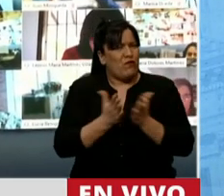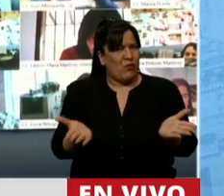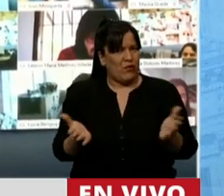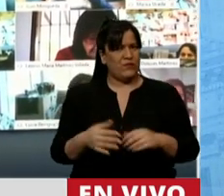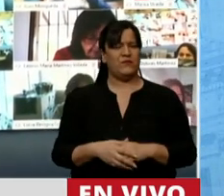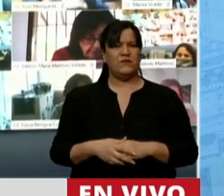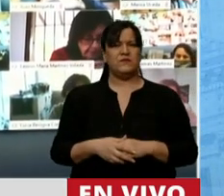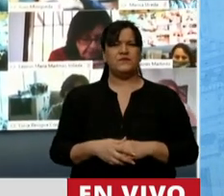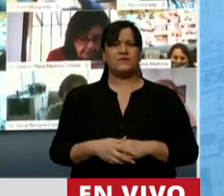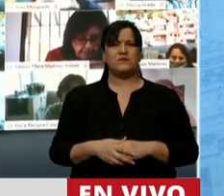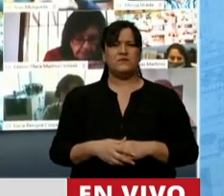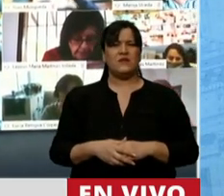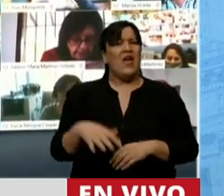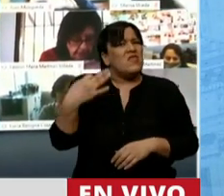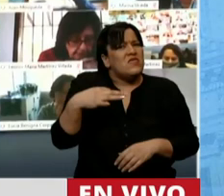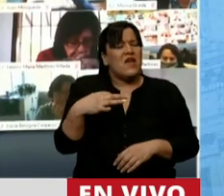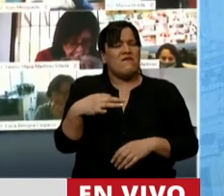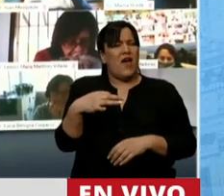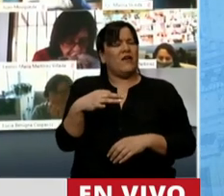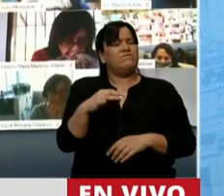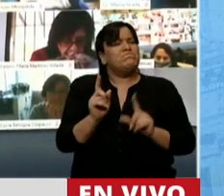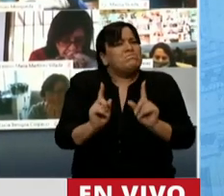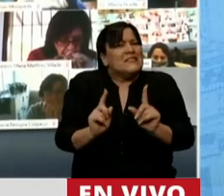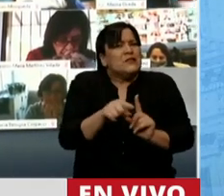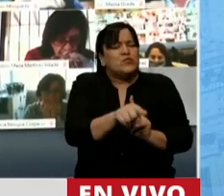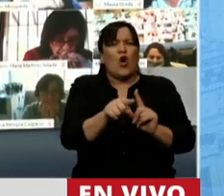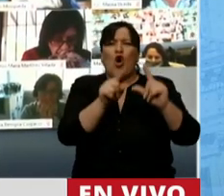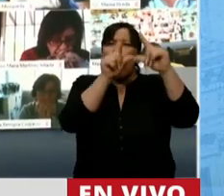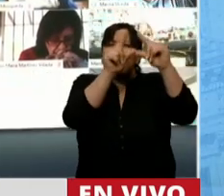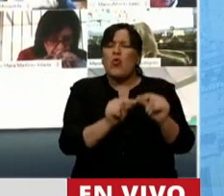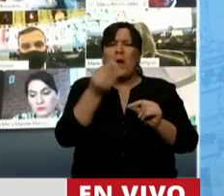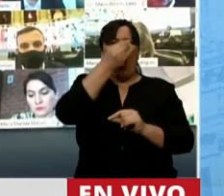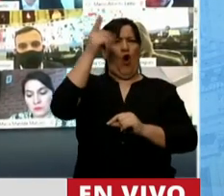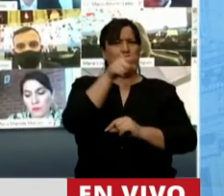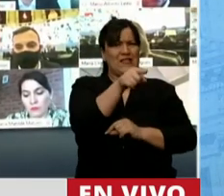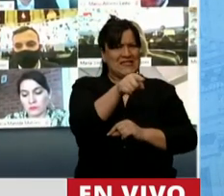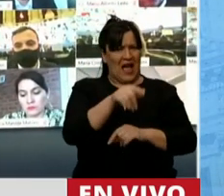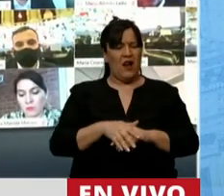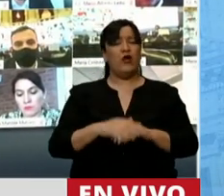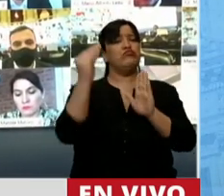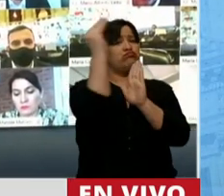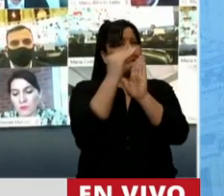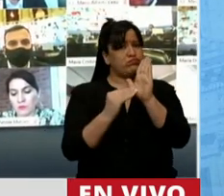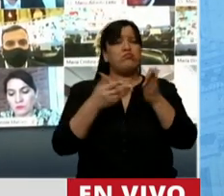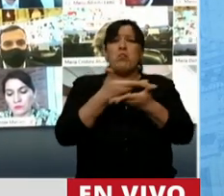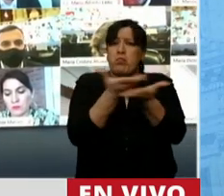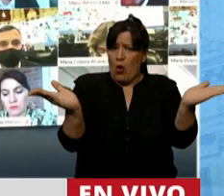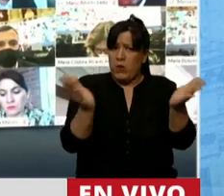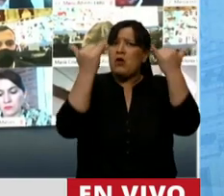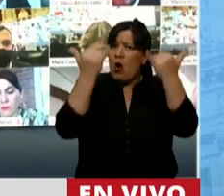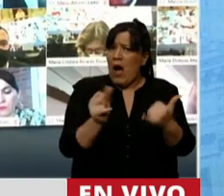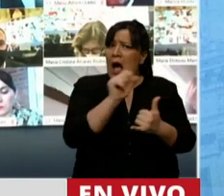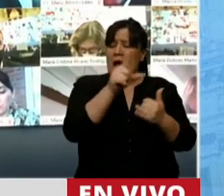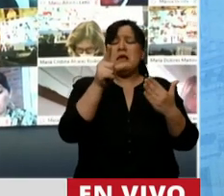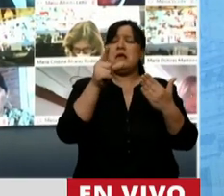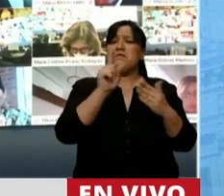se circunscriba a las cifras oficiales del registro público que tiene el